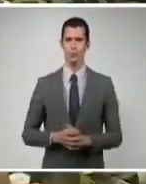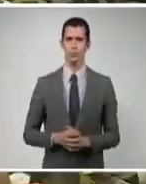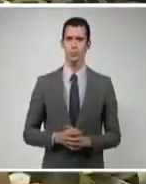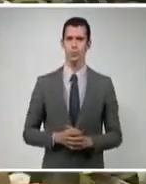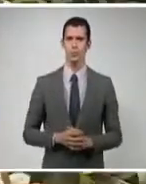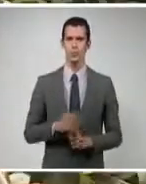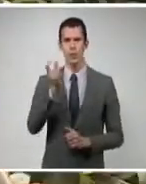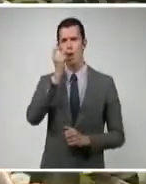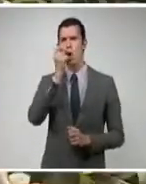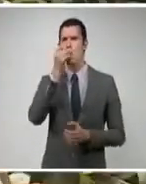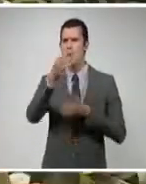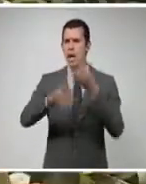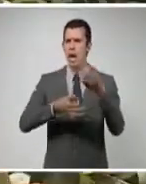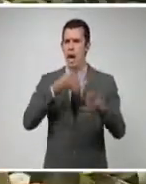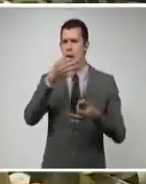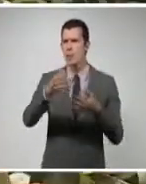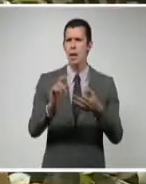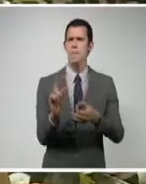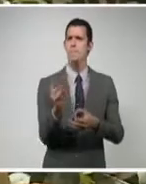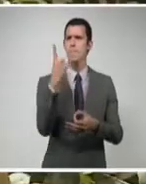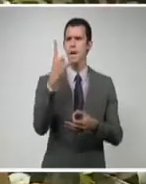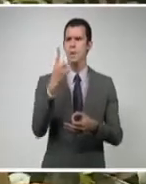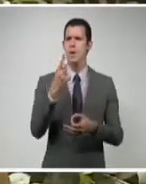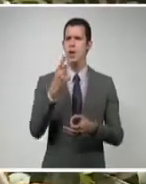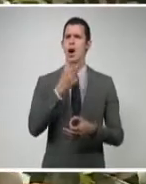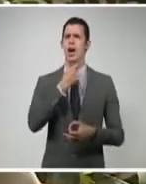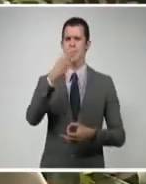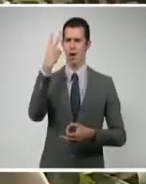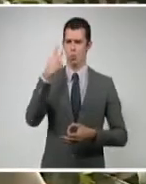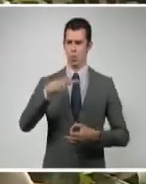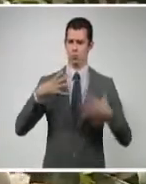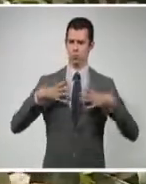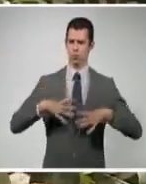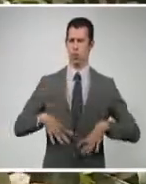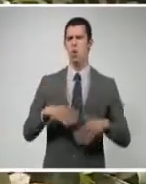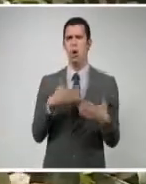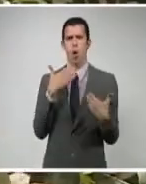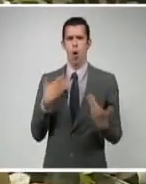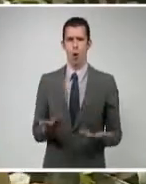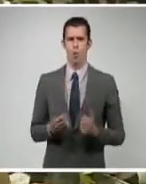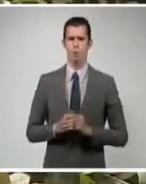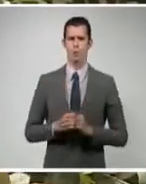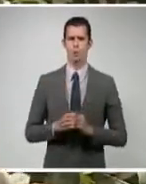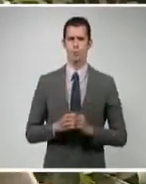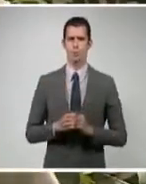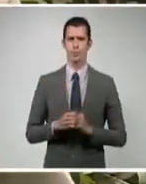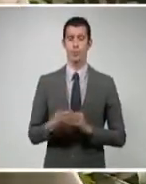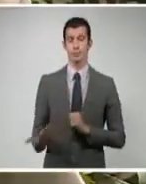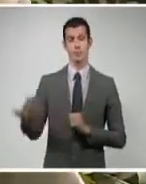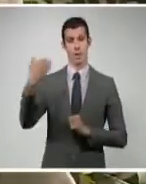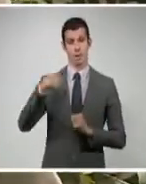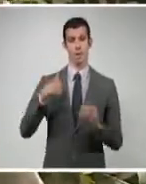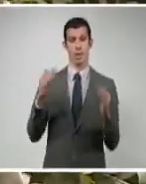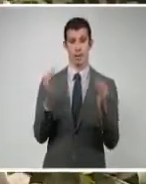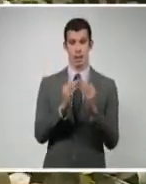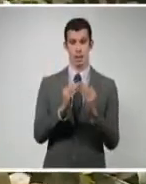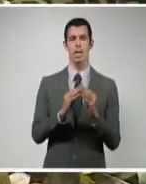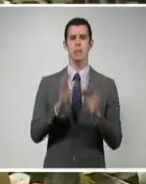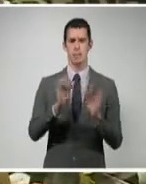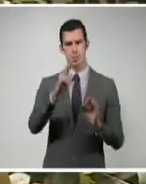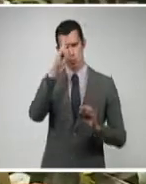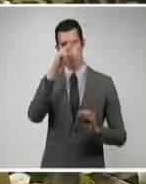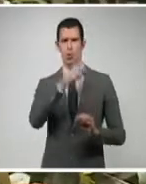de la familia con la enfermera nos notificaron que habíamos sido seleccionado como precandidato